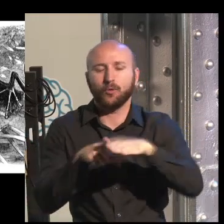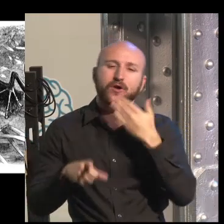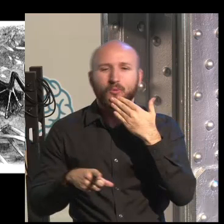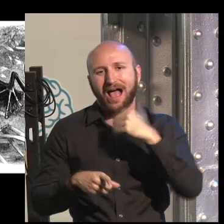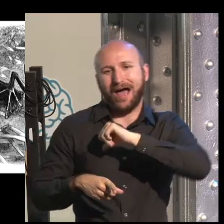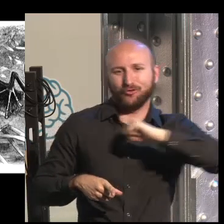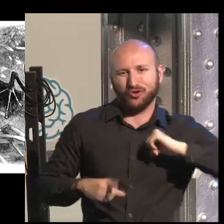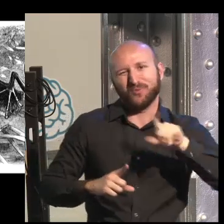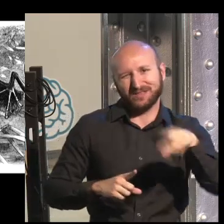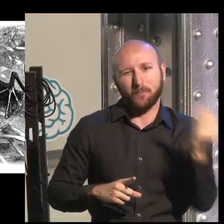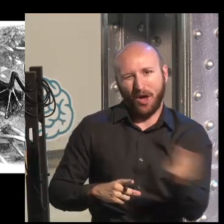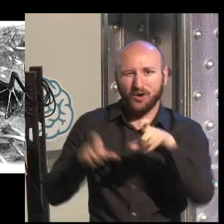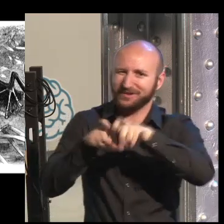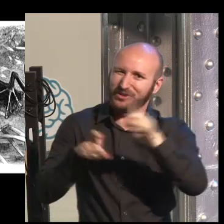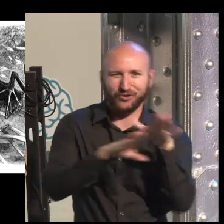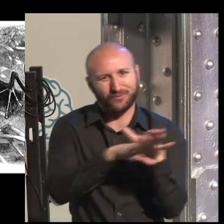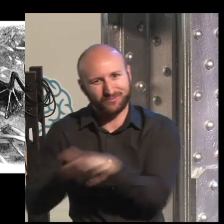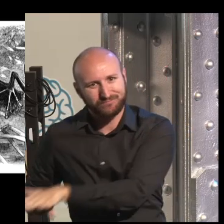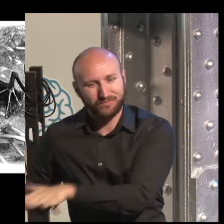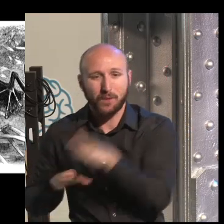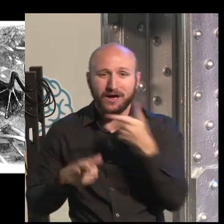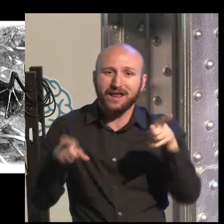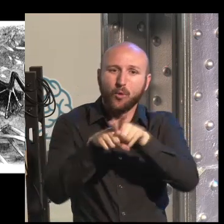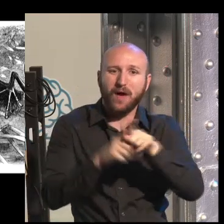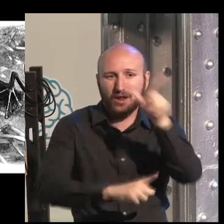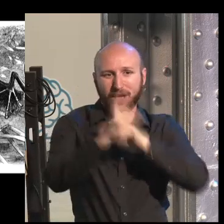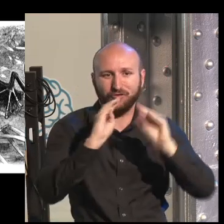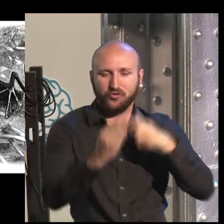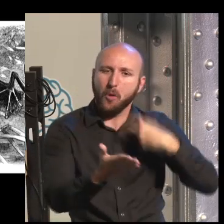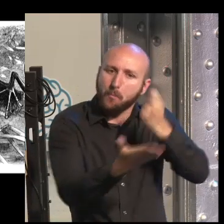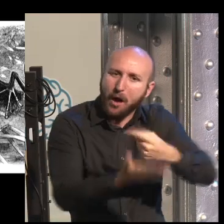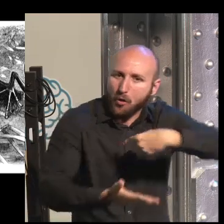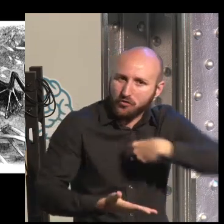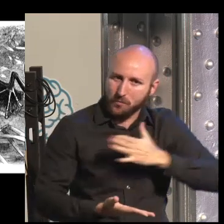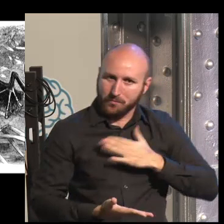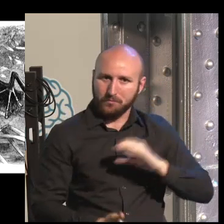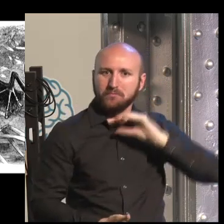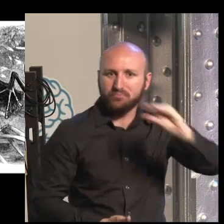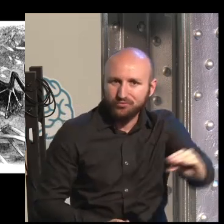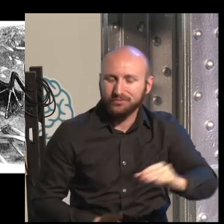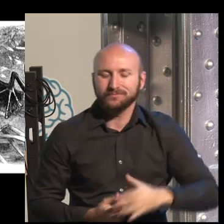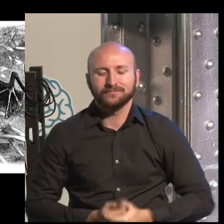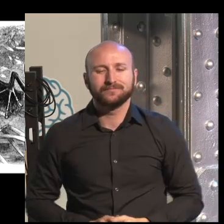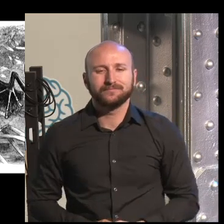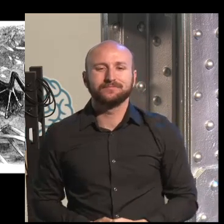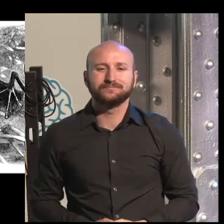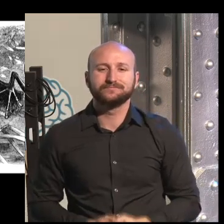empresario. Él se financiaba sus propias expediciones y luego